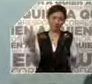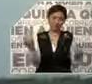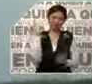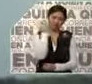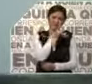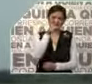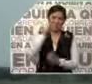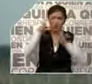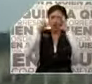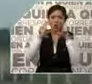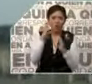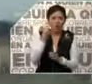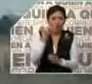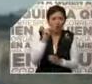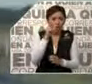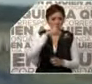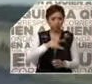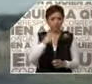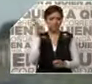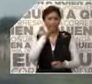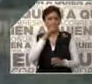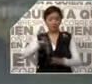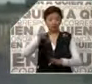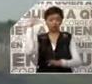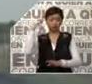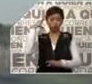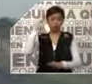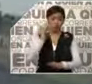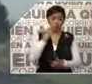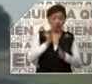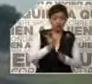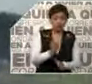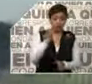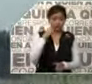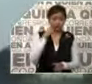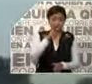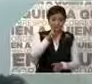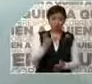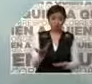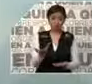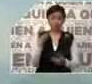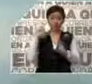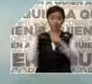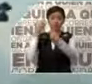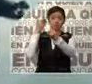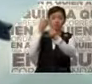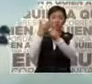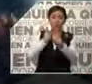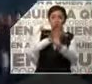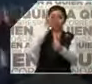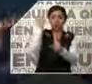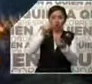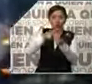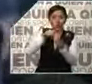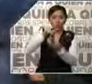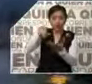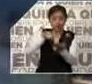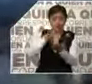nula, cuyo sentido común viaja a toda velocidad y sin frenos, teniendo como destino un lugar incierto. Según